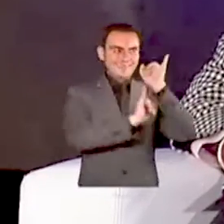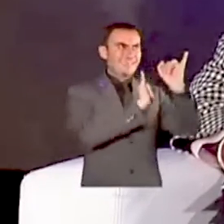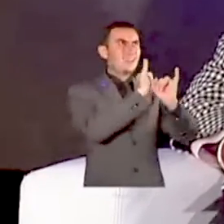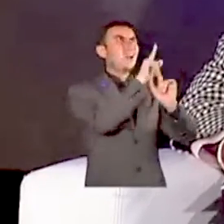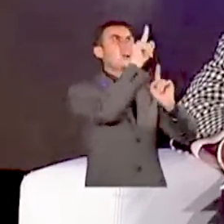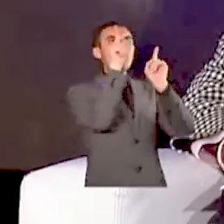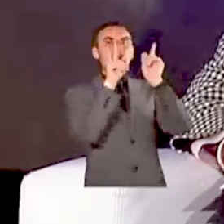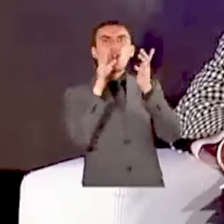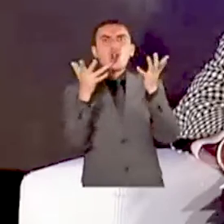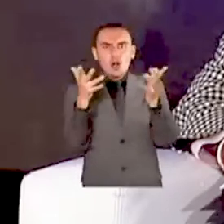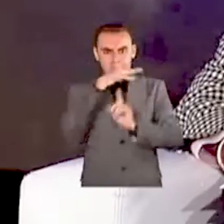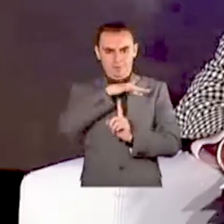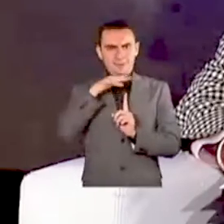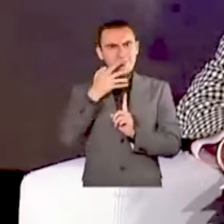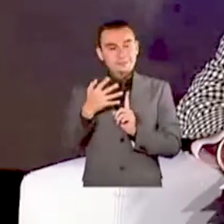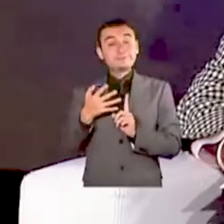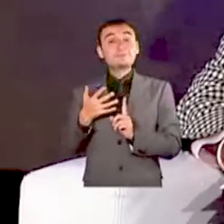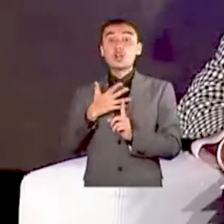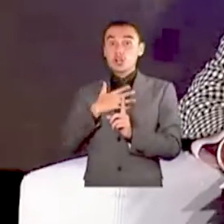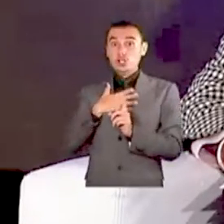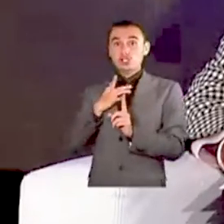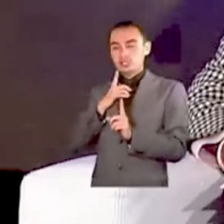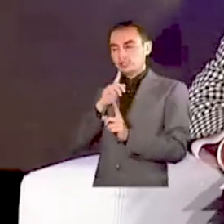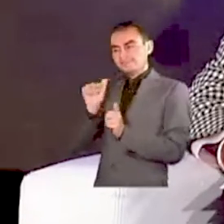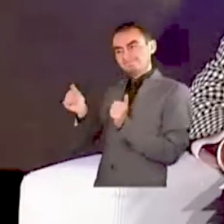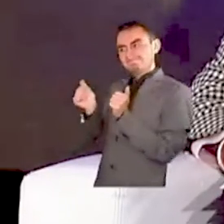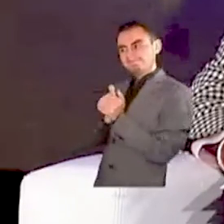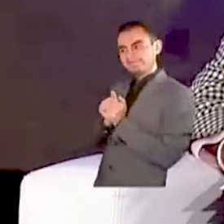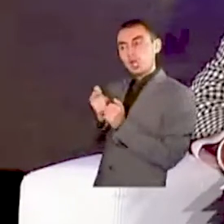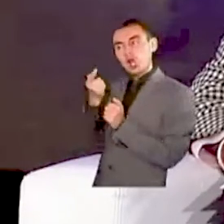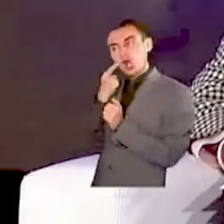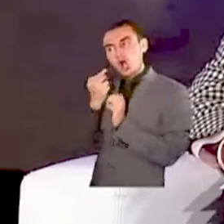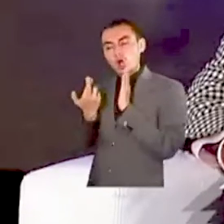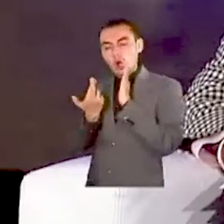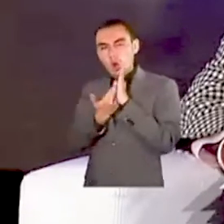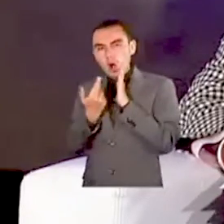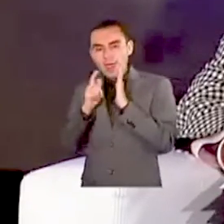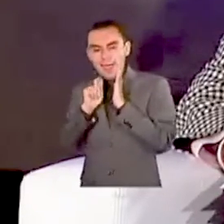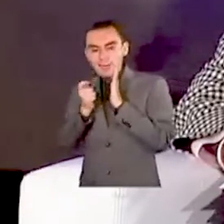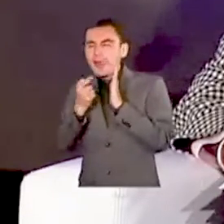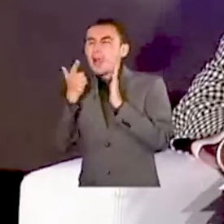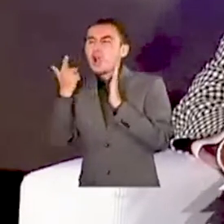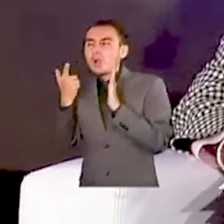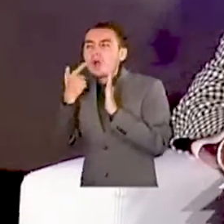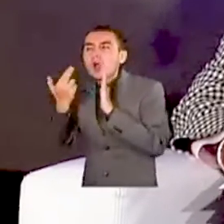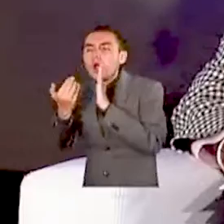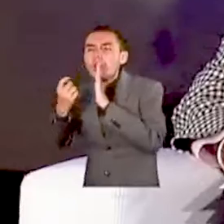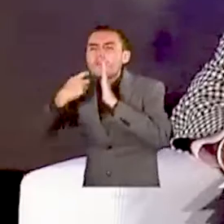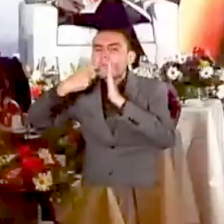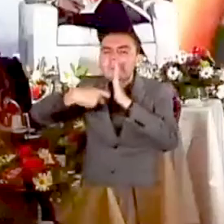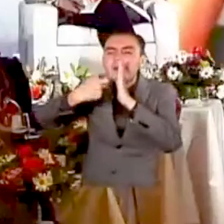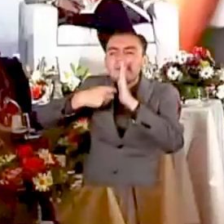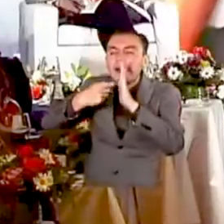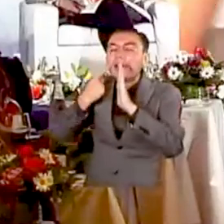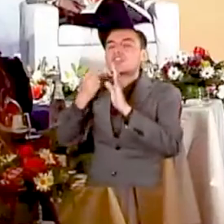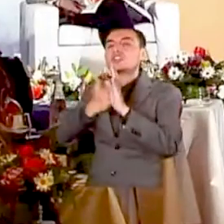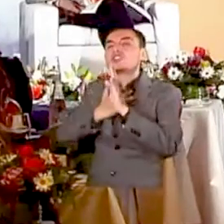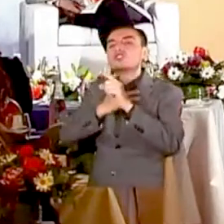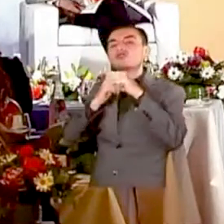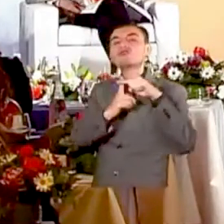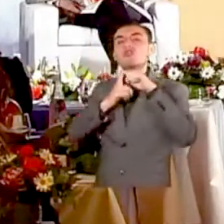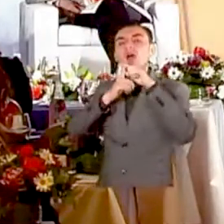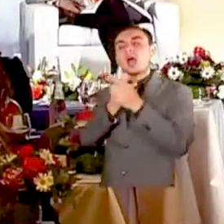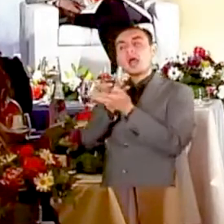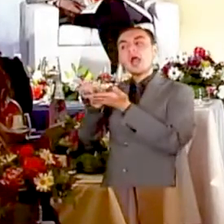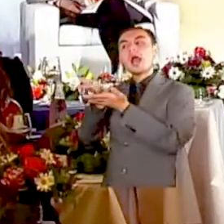organismos públicos y privados apoyando y pendientes de la reforma estructural que se aboque para dar las luces como Procuraduría